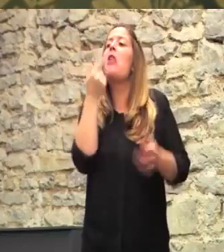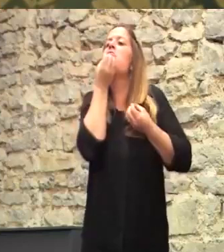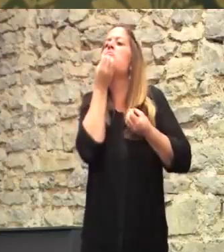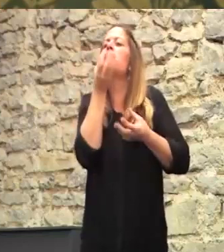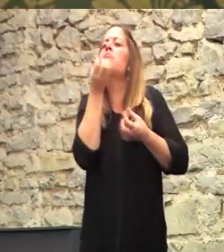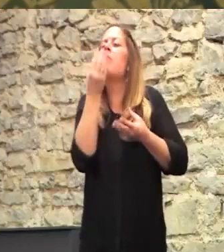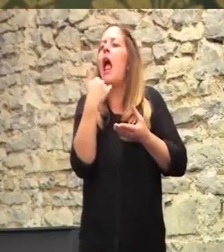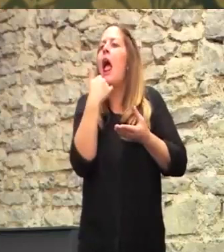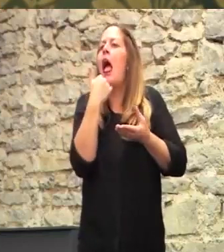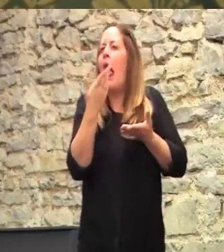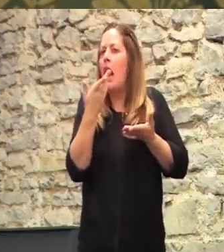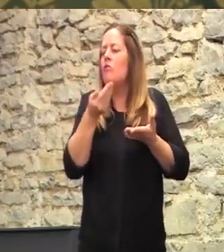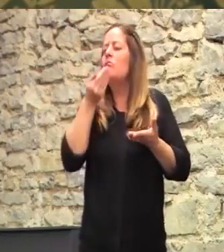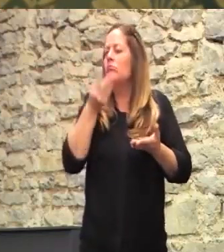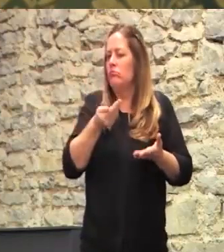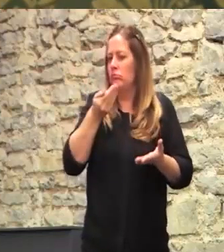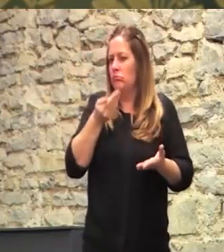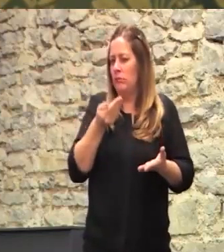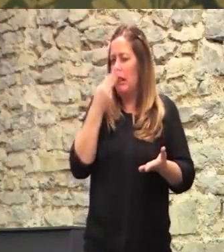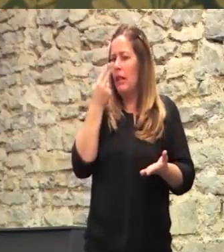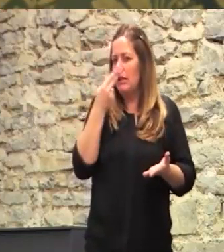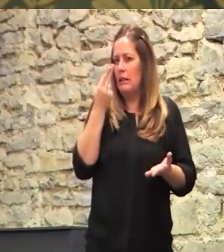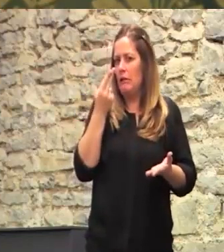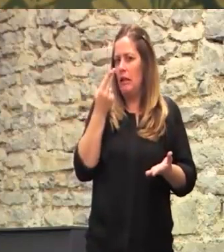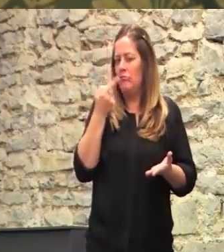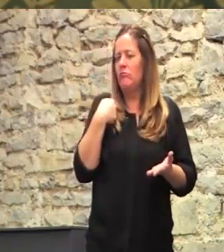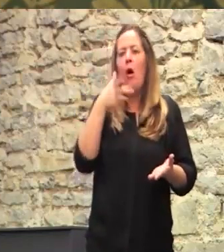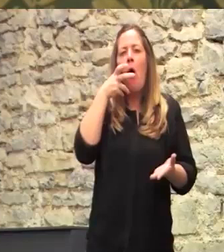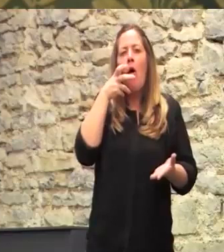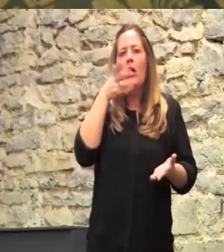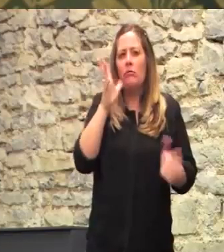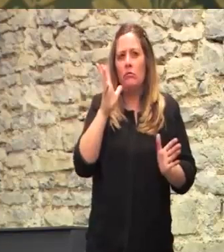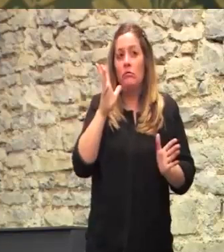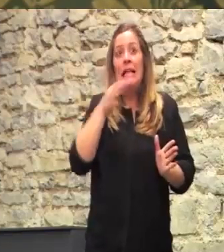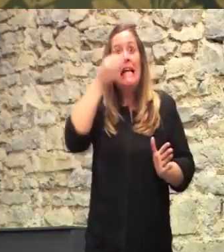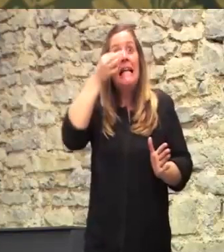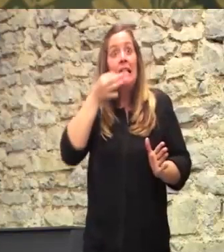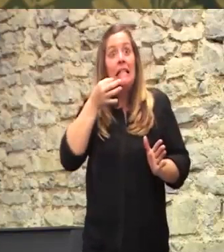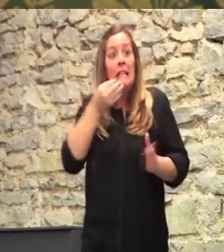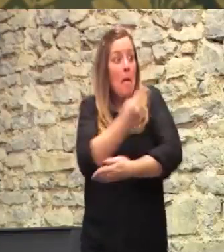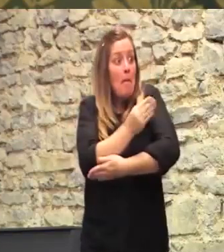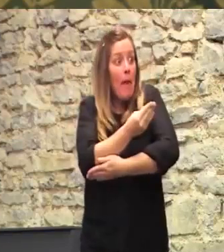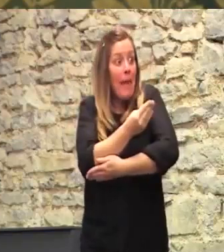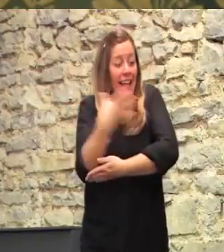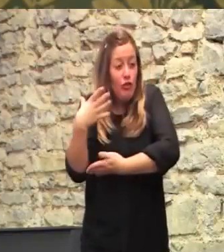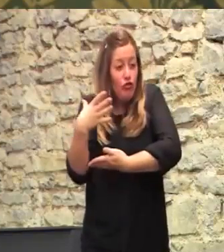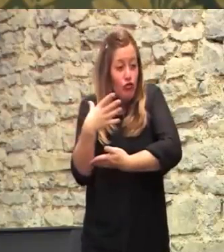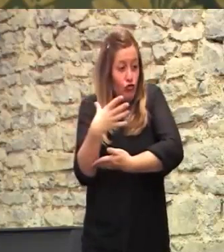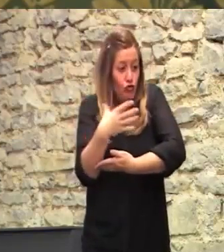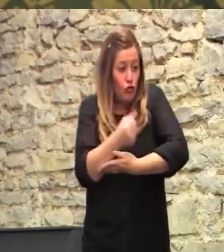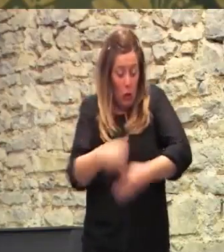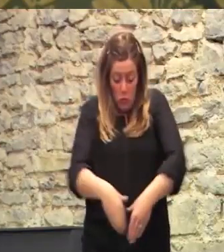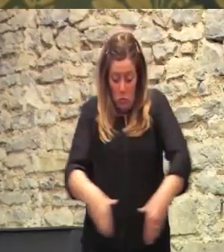porque dijo y yo me pregunte a mí misma si todos los pañales hubieran sido con caca